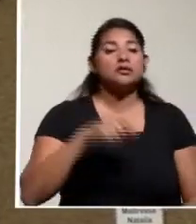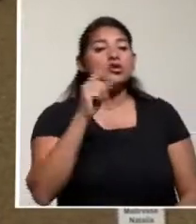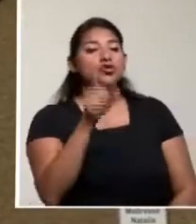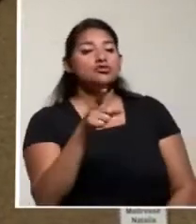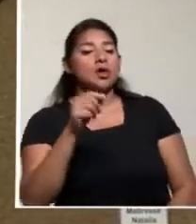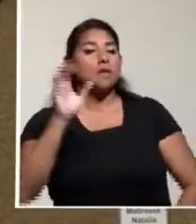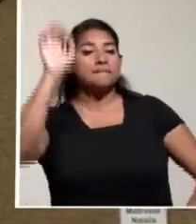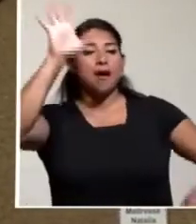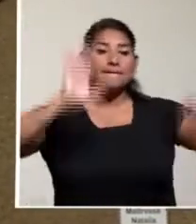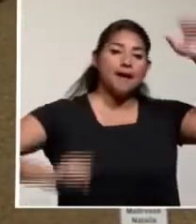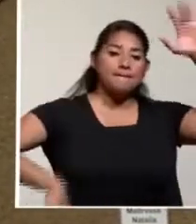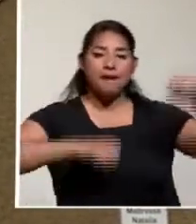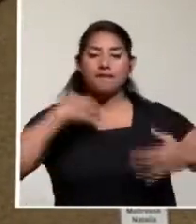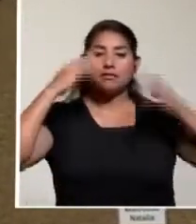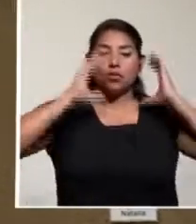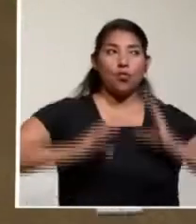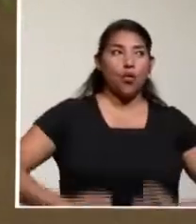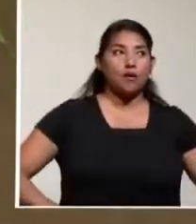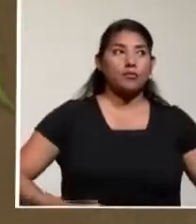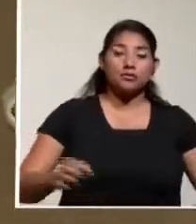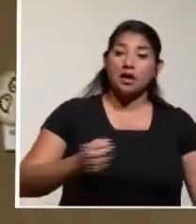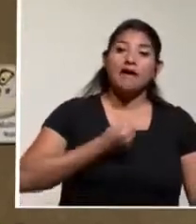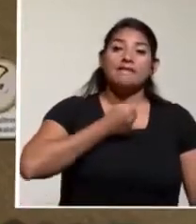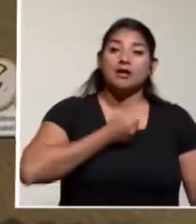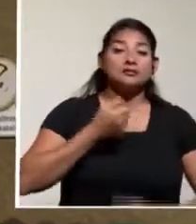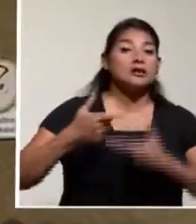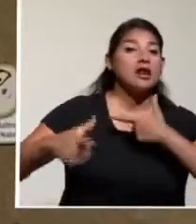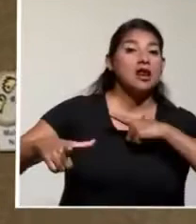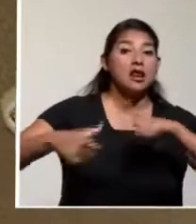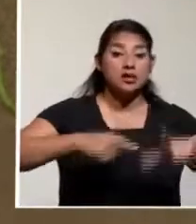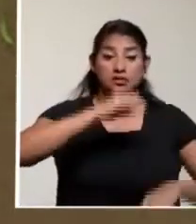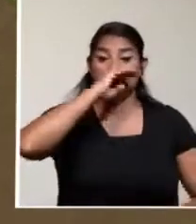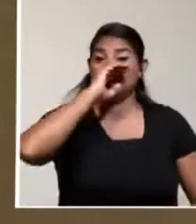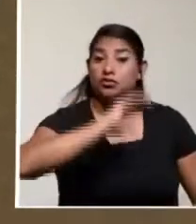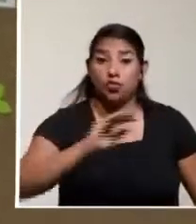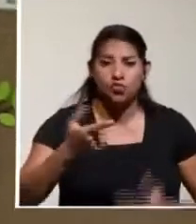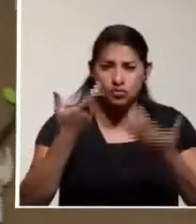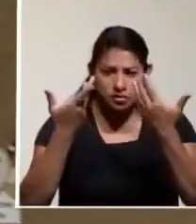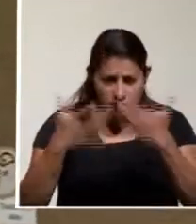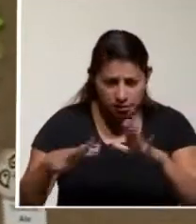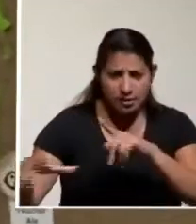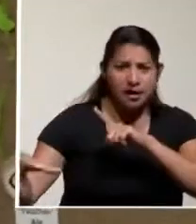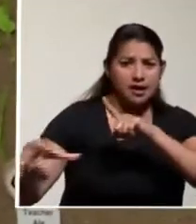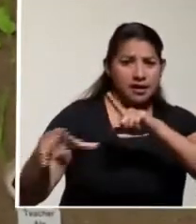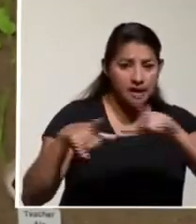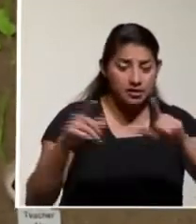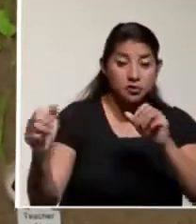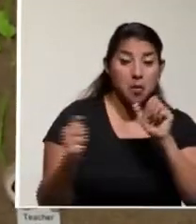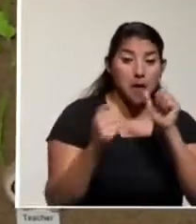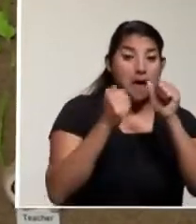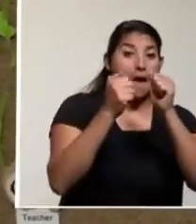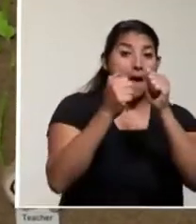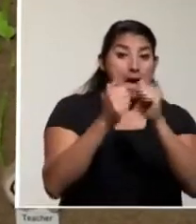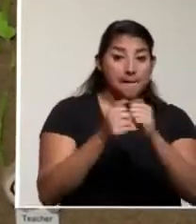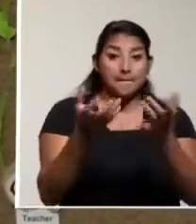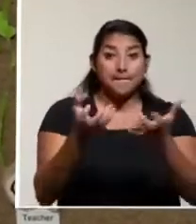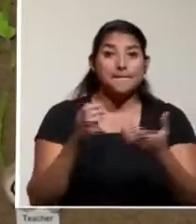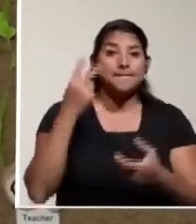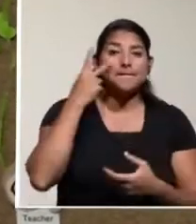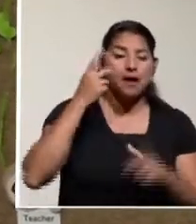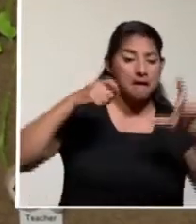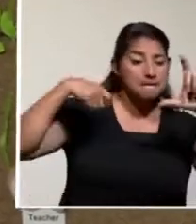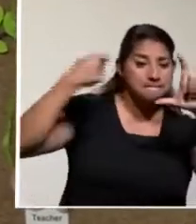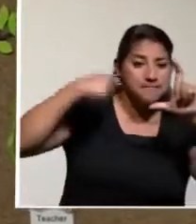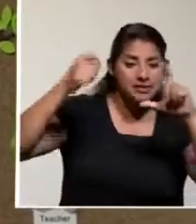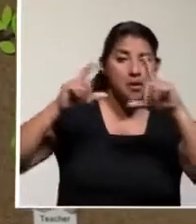aquí en las pistas. Tengo atención, mi micrófono listo. Niños y niñas, ustedes también en casa nos acompañan, queremos ver esos